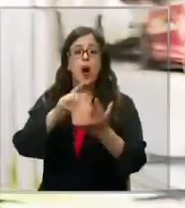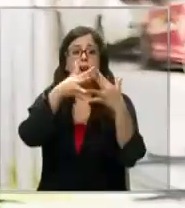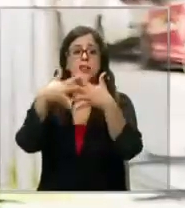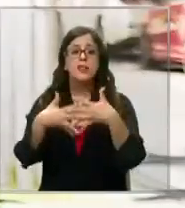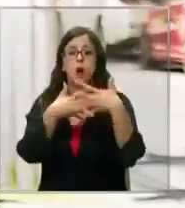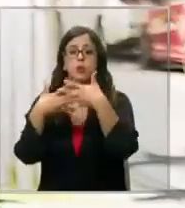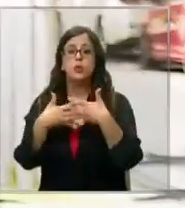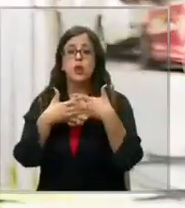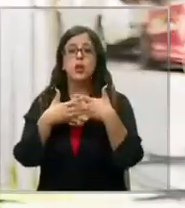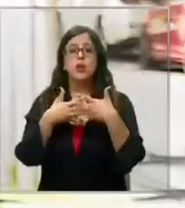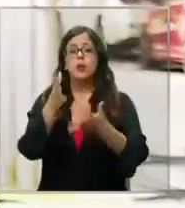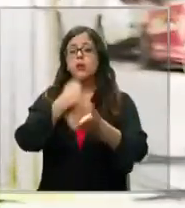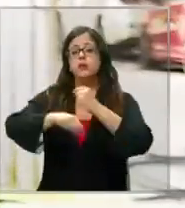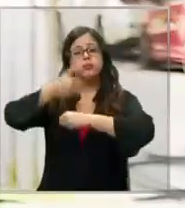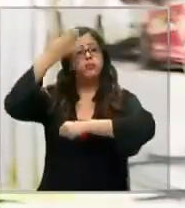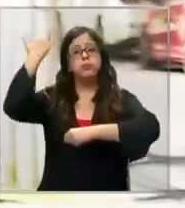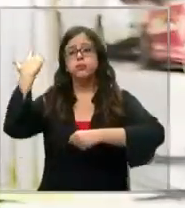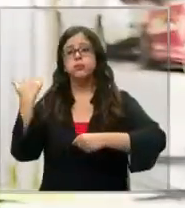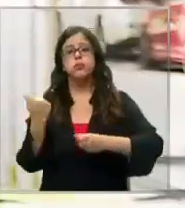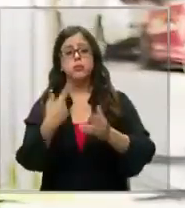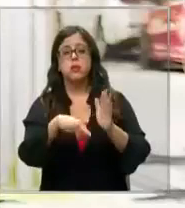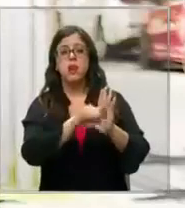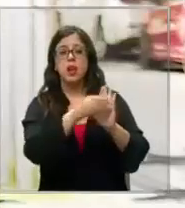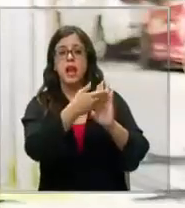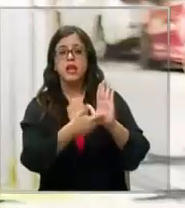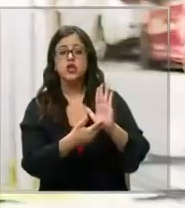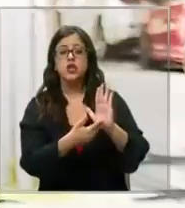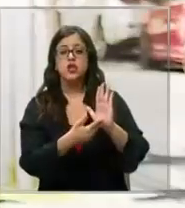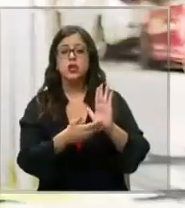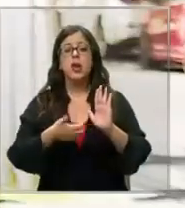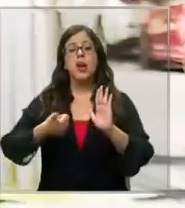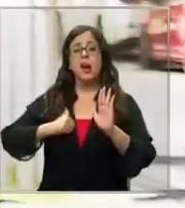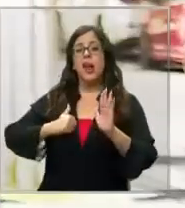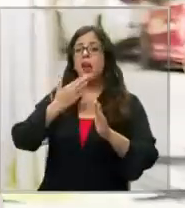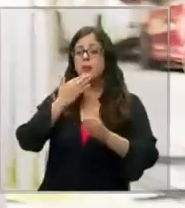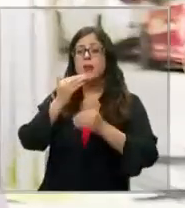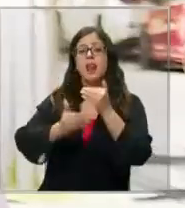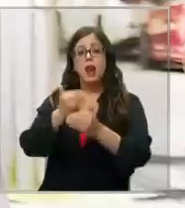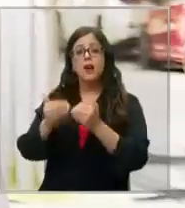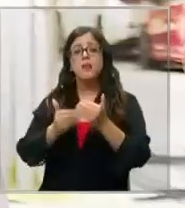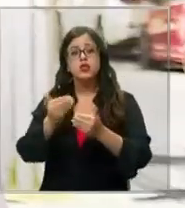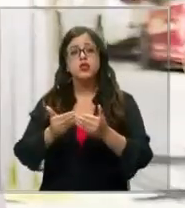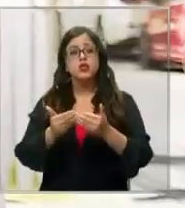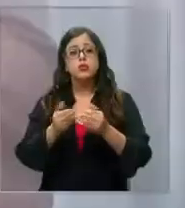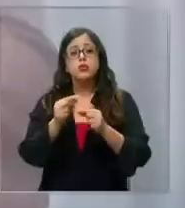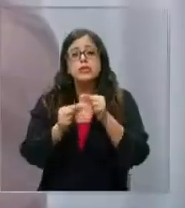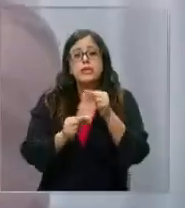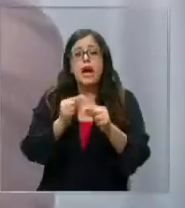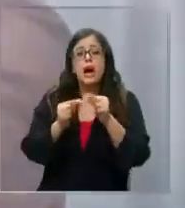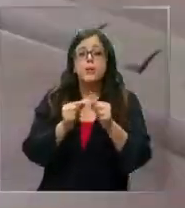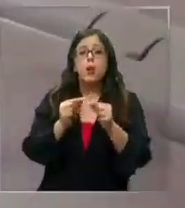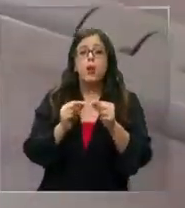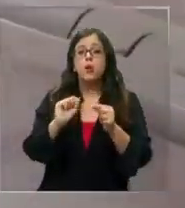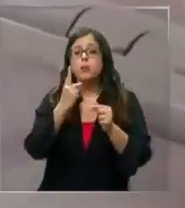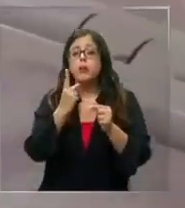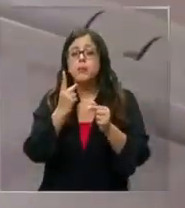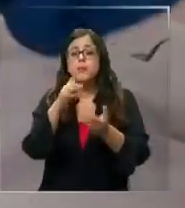desde hace bastantes años, tienen la legislación. Canadá avanzó en forma muy precoz, bueno, los primeros